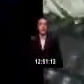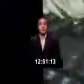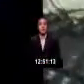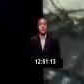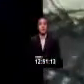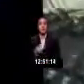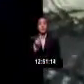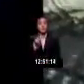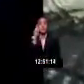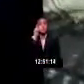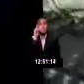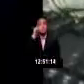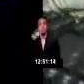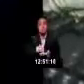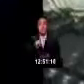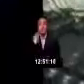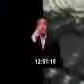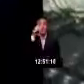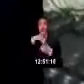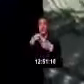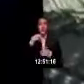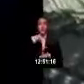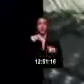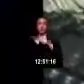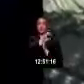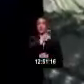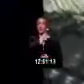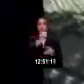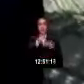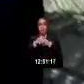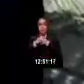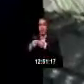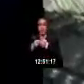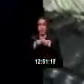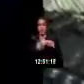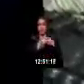ayuda se destinarán 1.000 millones de dólares. Karen Haro, TS Televisión.